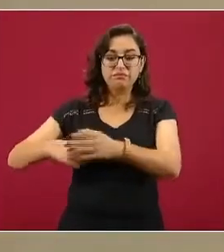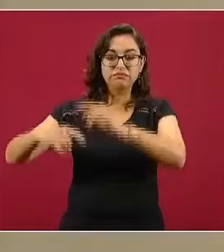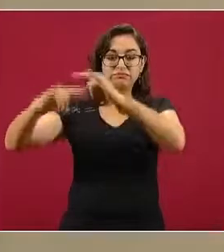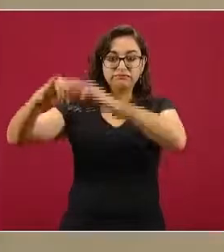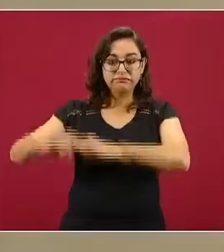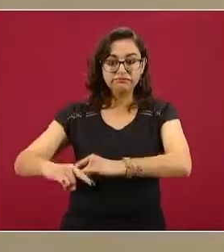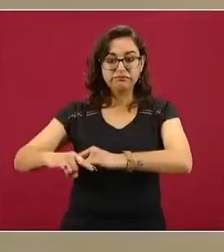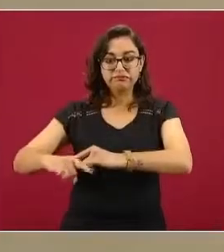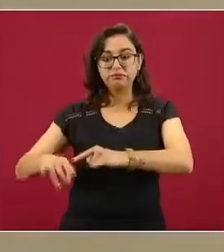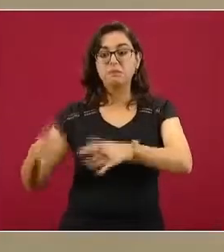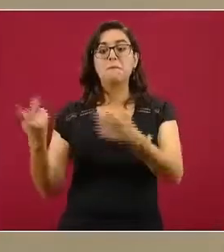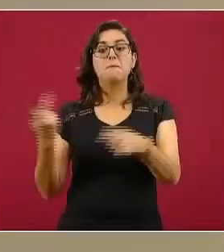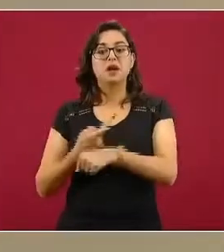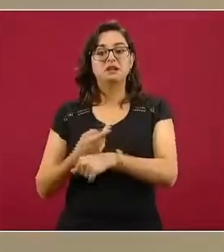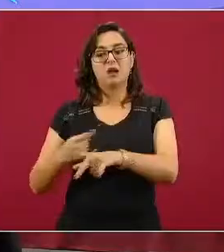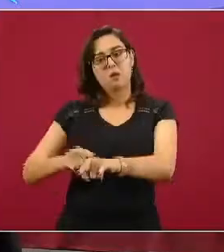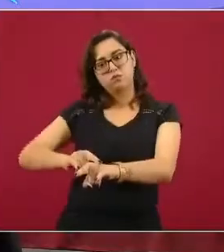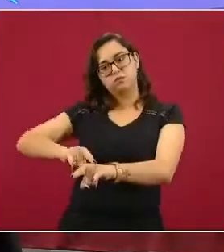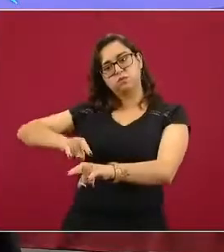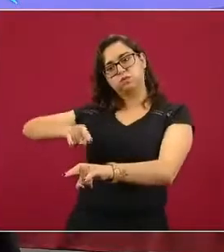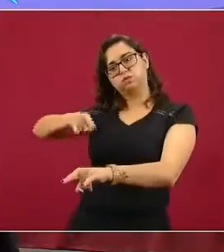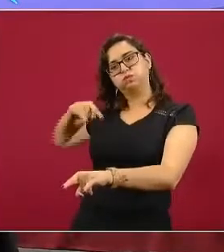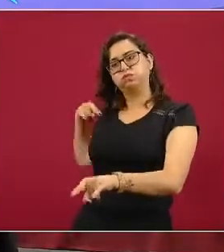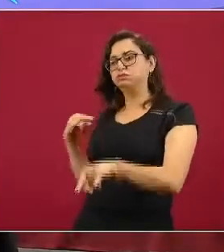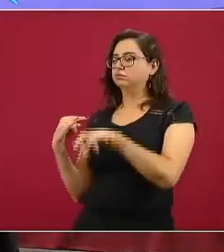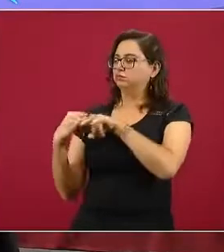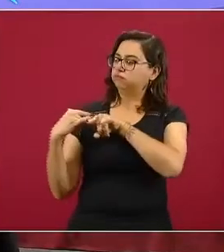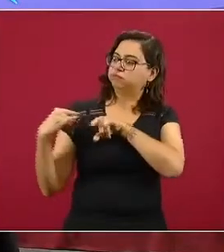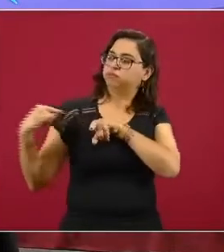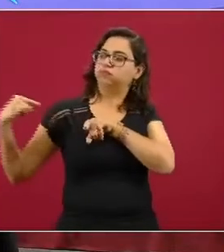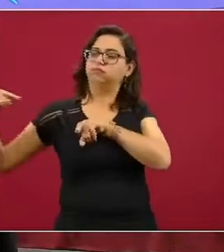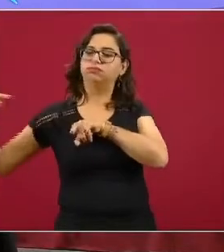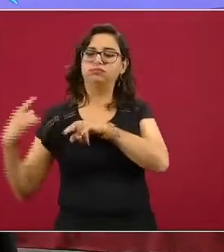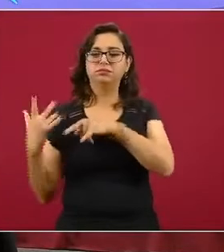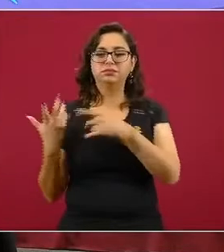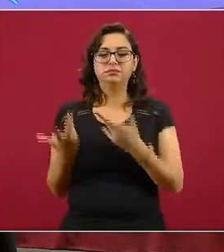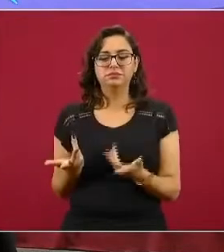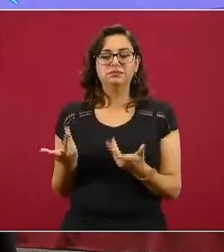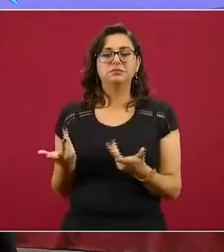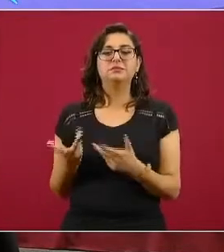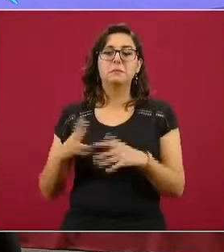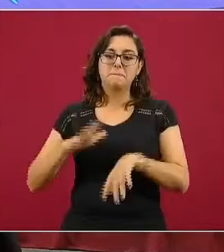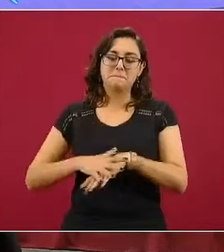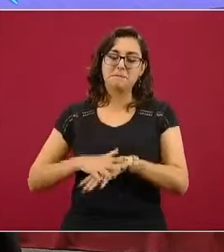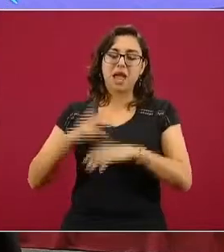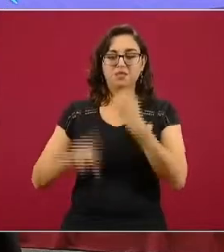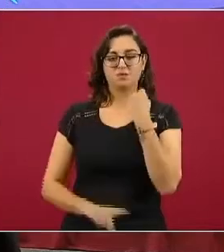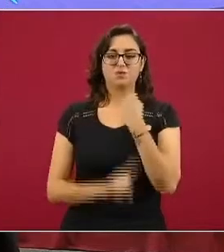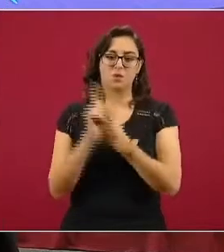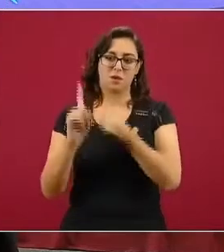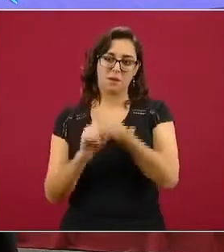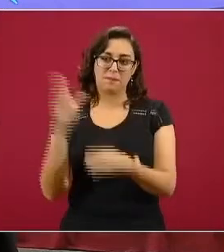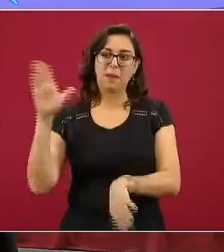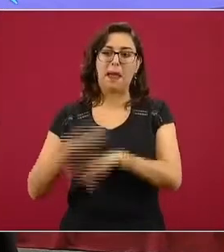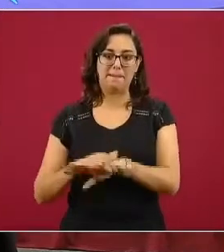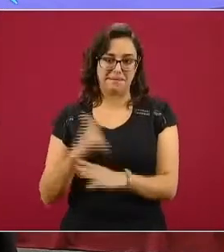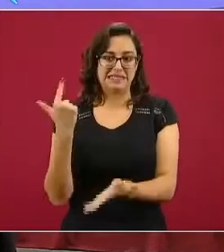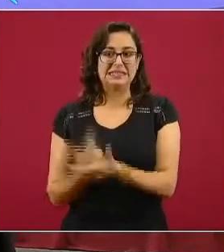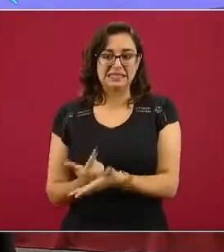se aglomeren más automóviles y va a ocasionar que se incremente